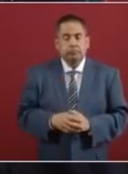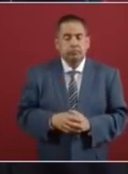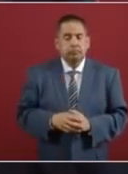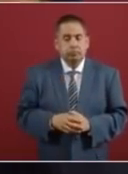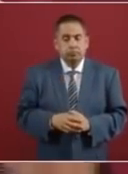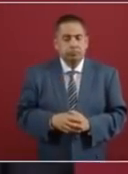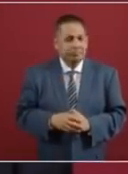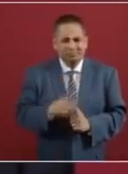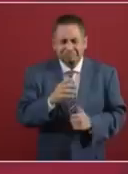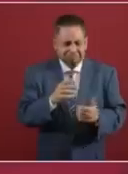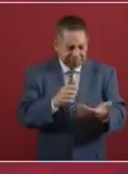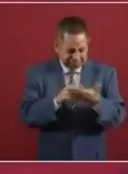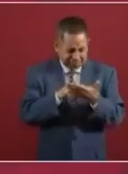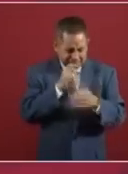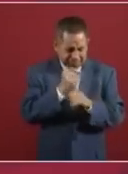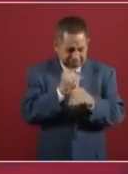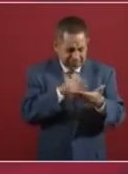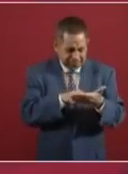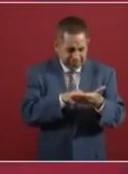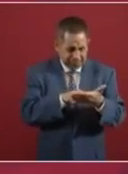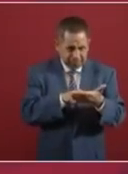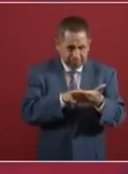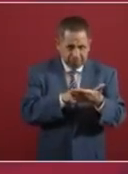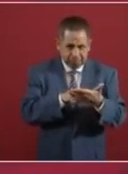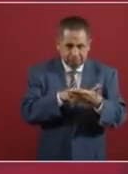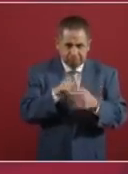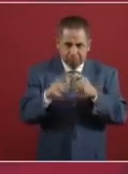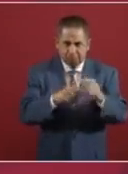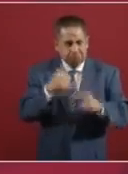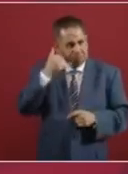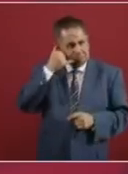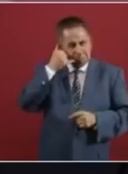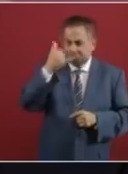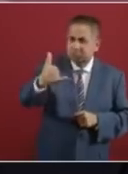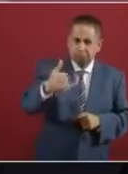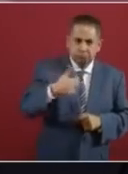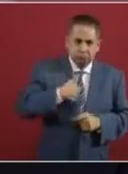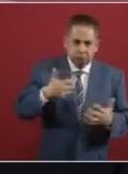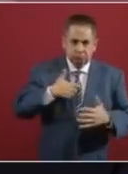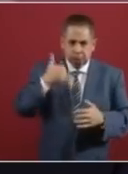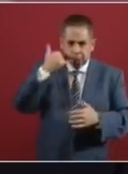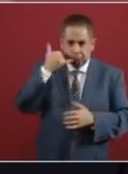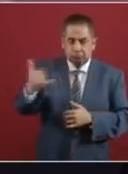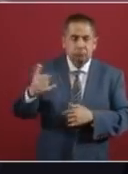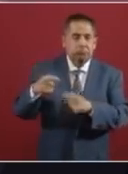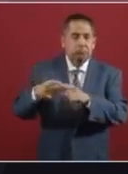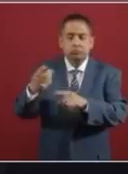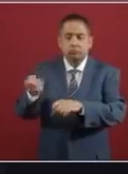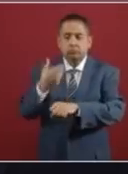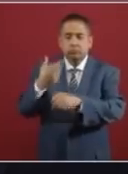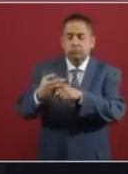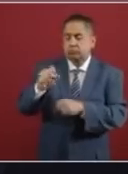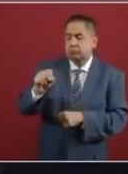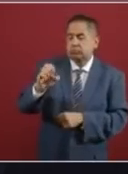casi al instante le hablé por teléfono al secretario de la Defensa,